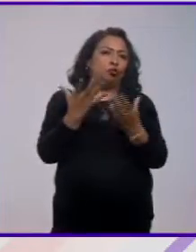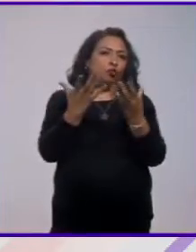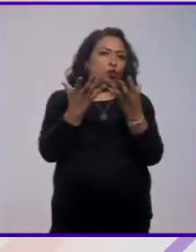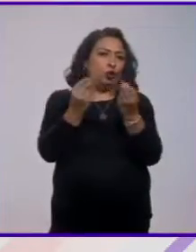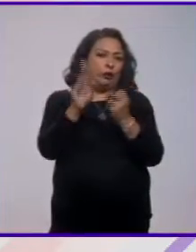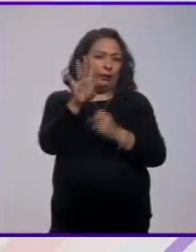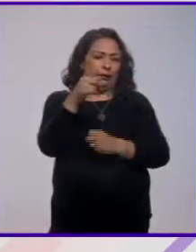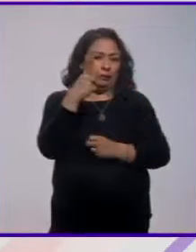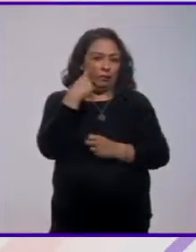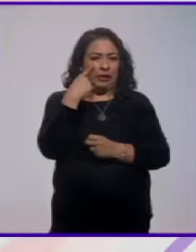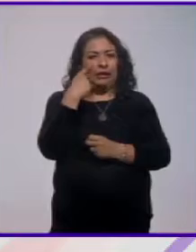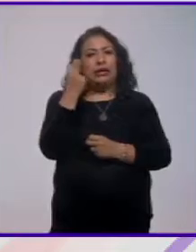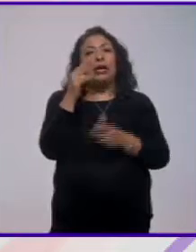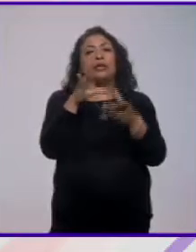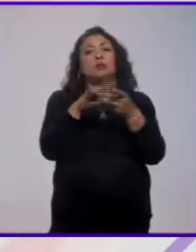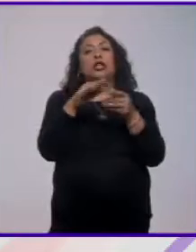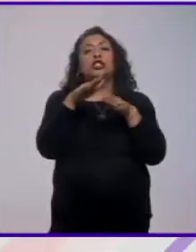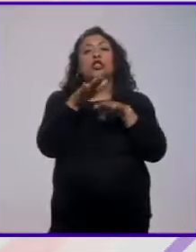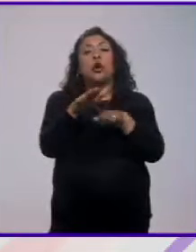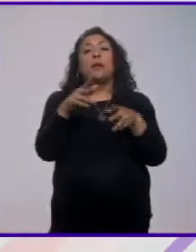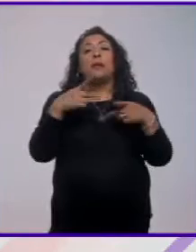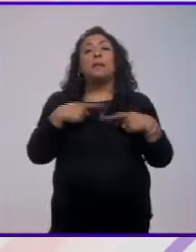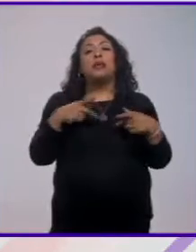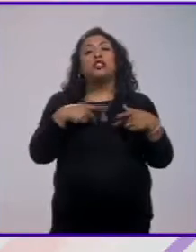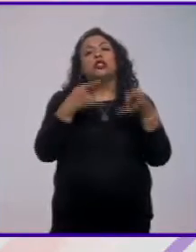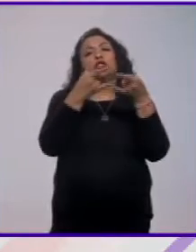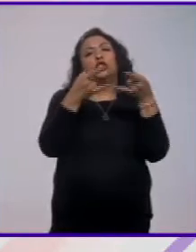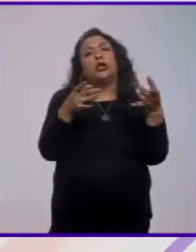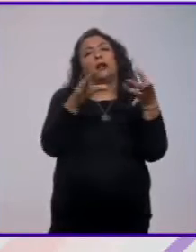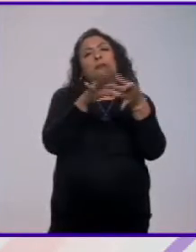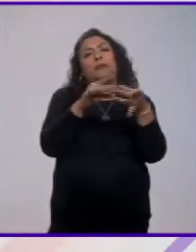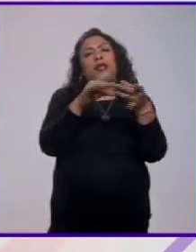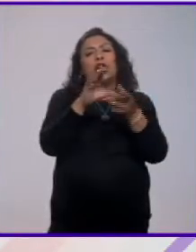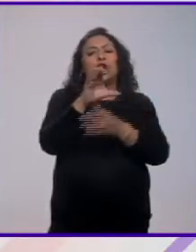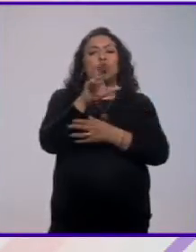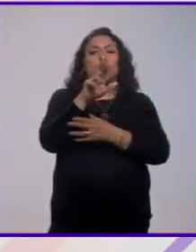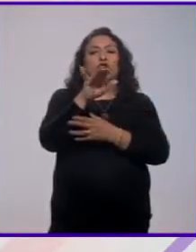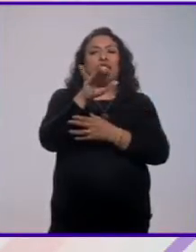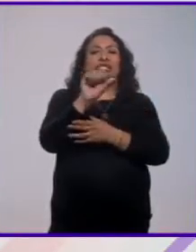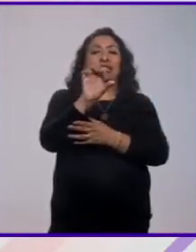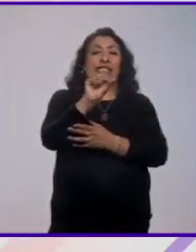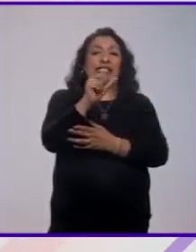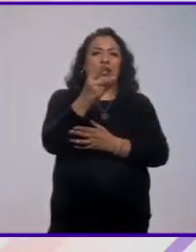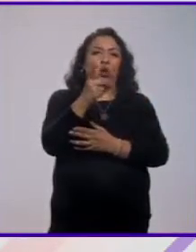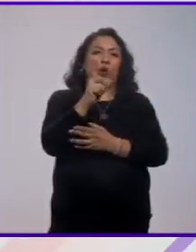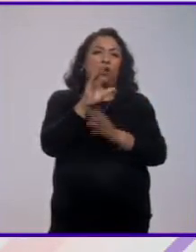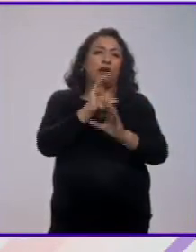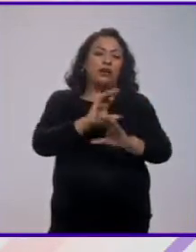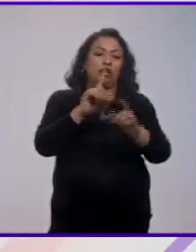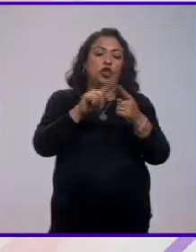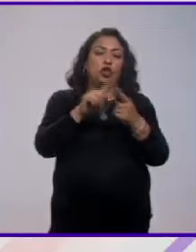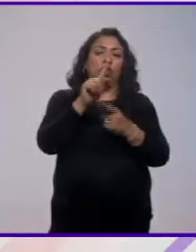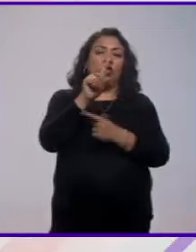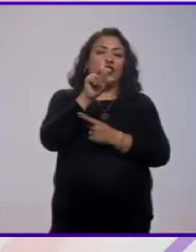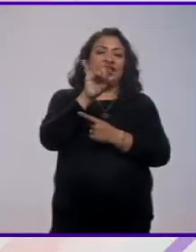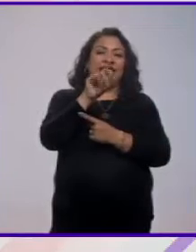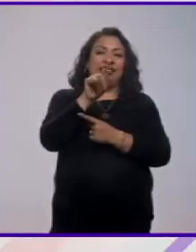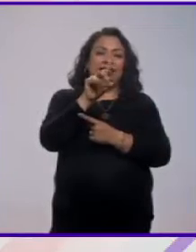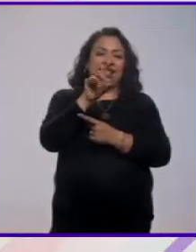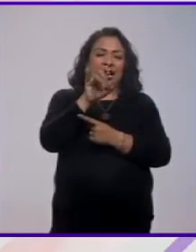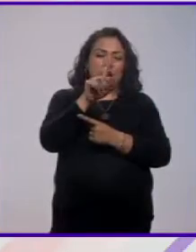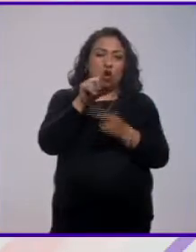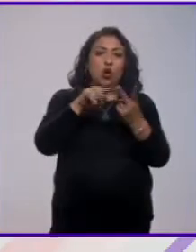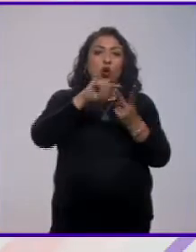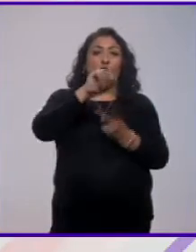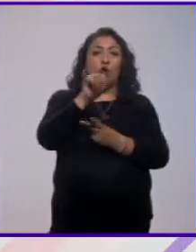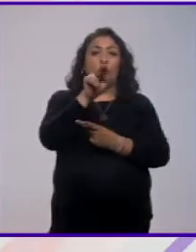tenemos que hablar sobre esto, sobre los cronistas del 68 a nivel de la canción. Toño Díaz de León, Judith